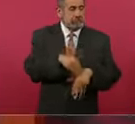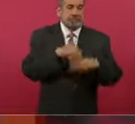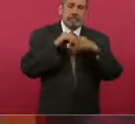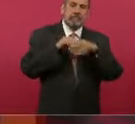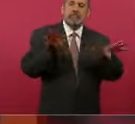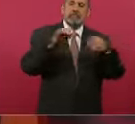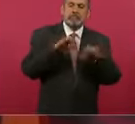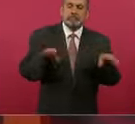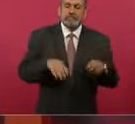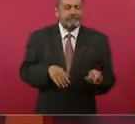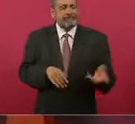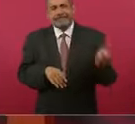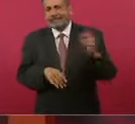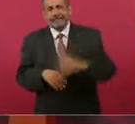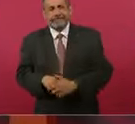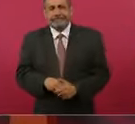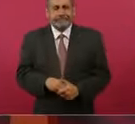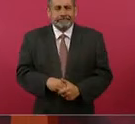Pero